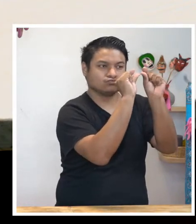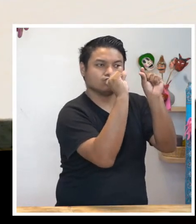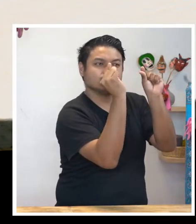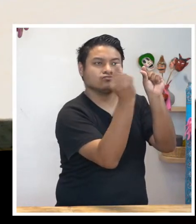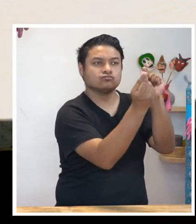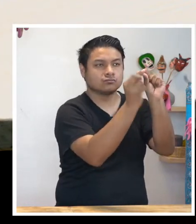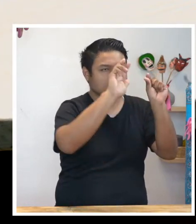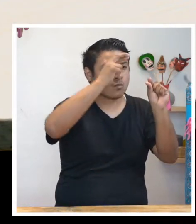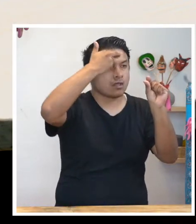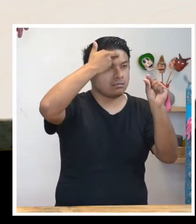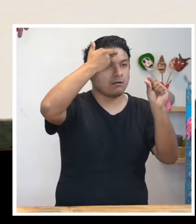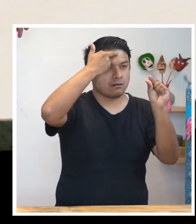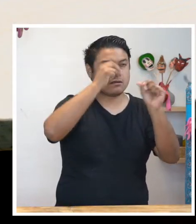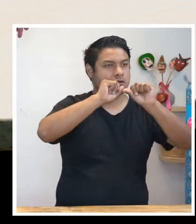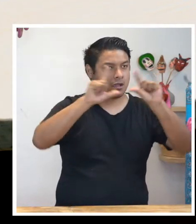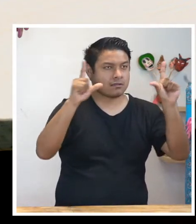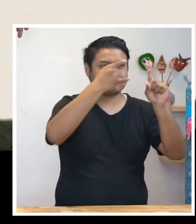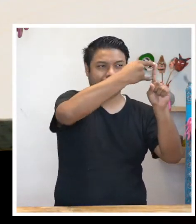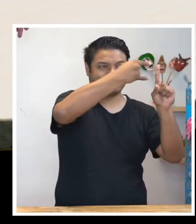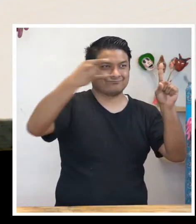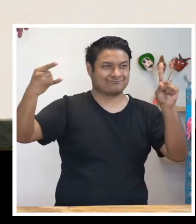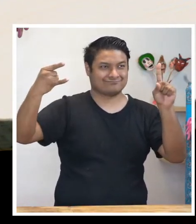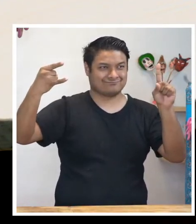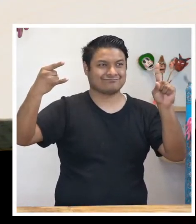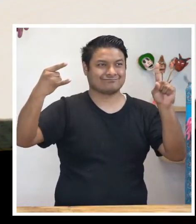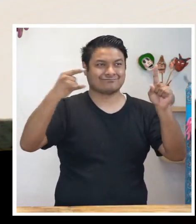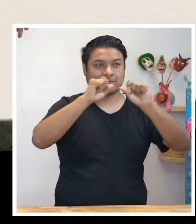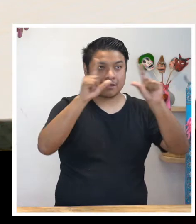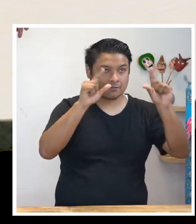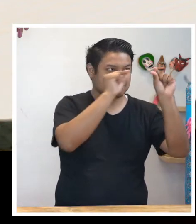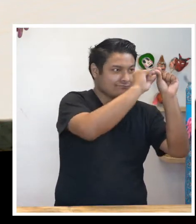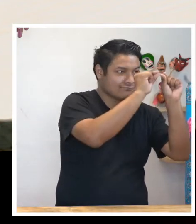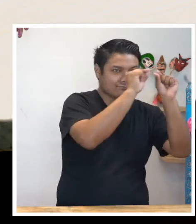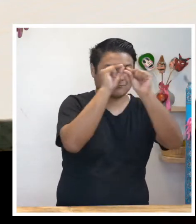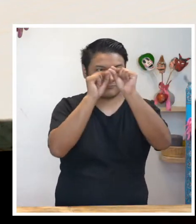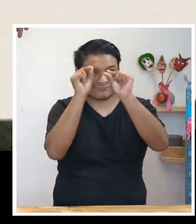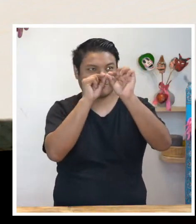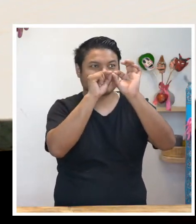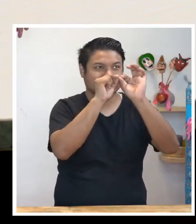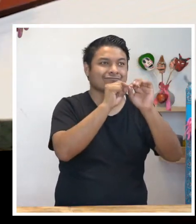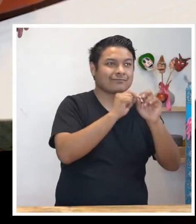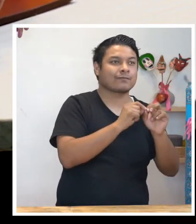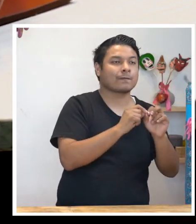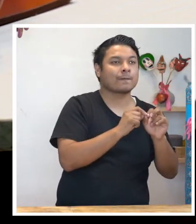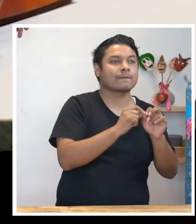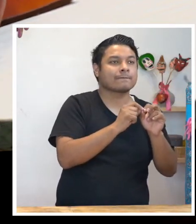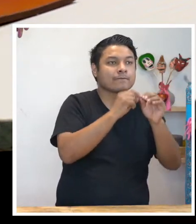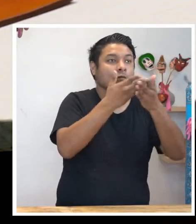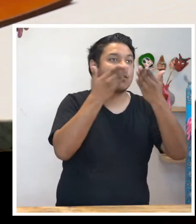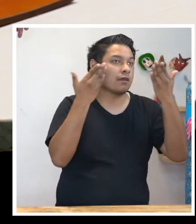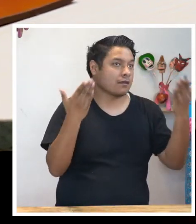hechos, vamos a utilizar estas dos pijas o clavos decorativos y lo vamos